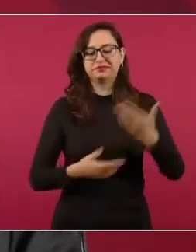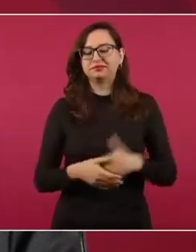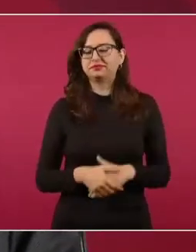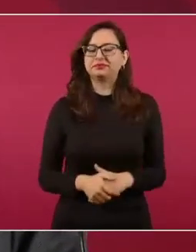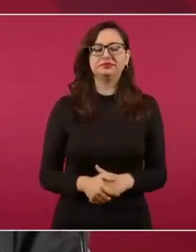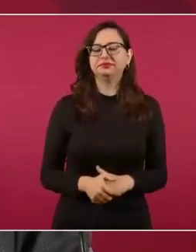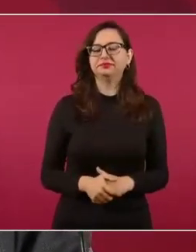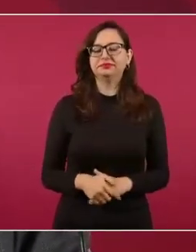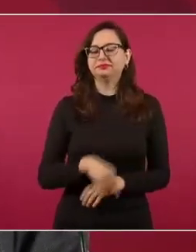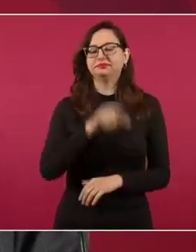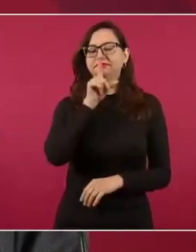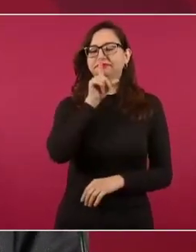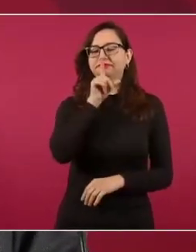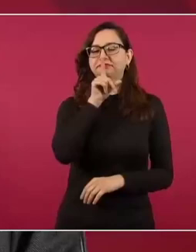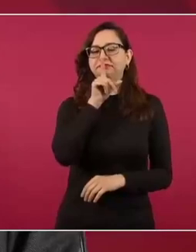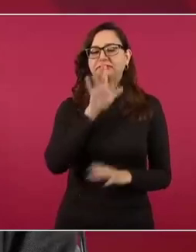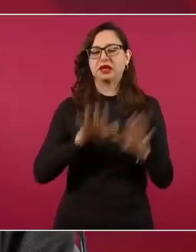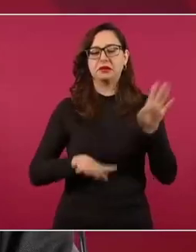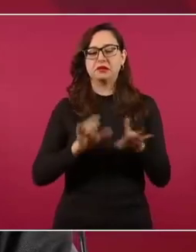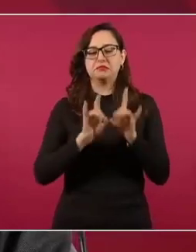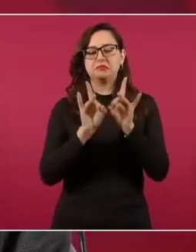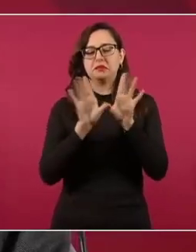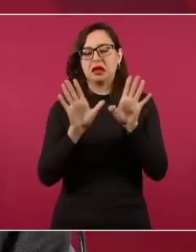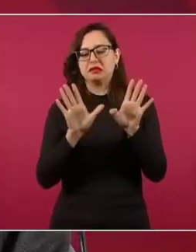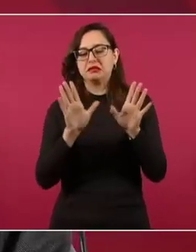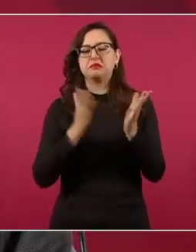y viene de acuerdo a las circunstancias.